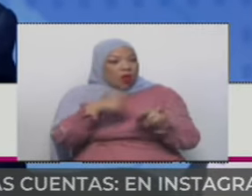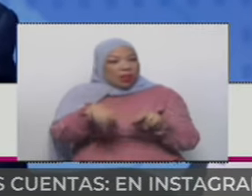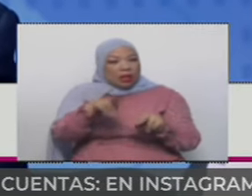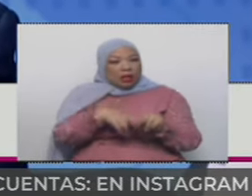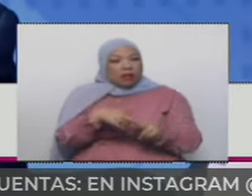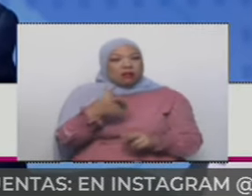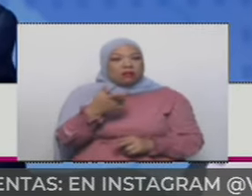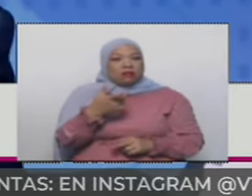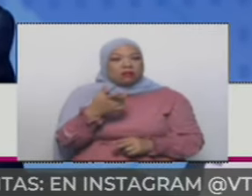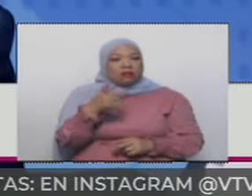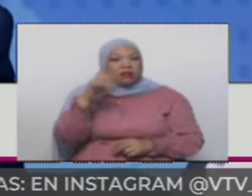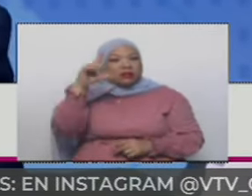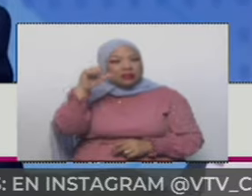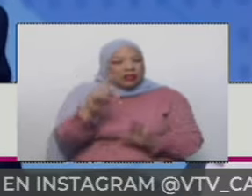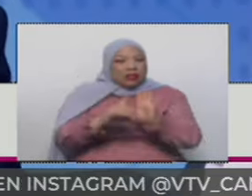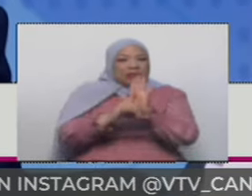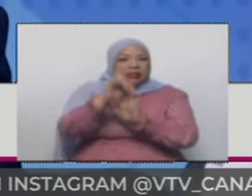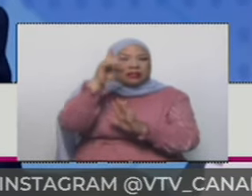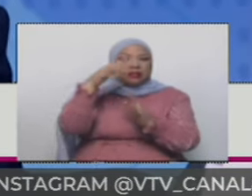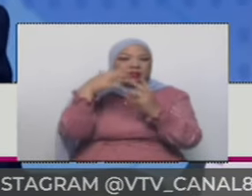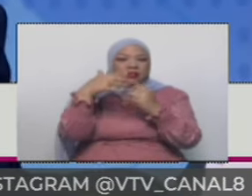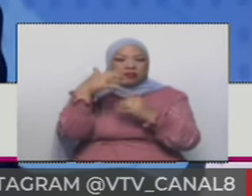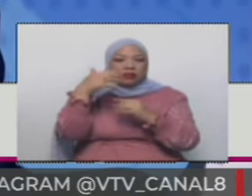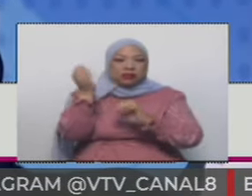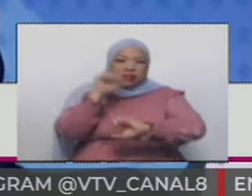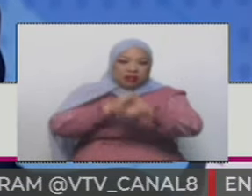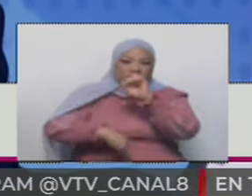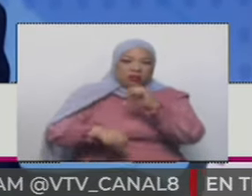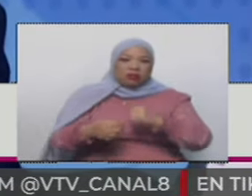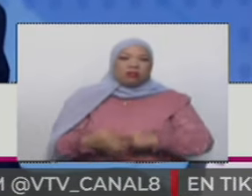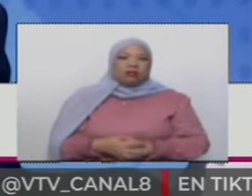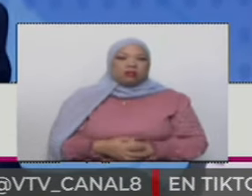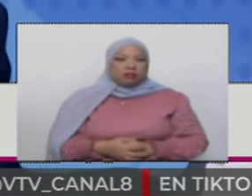les inhibe el desarrollo del frontal, según han